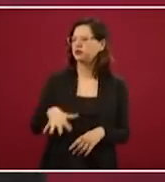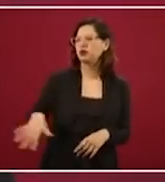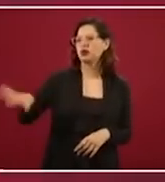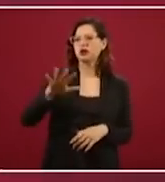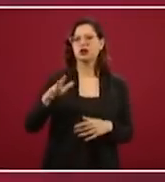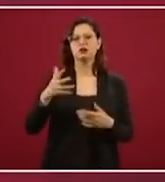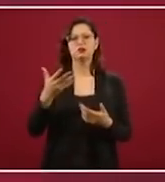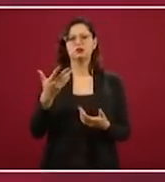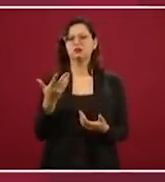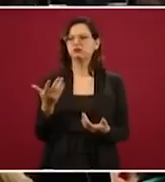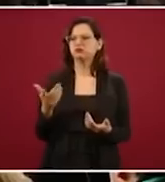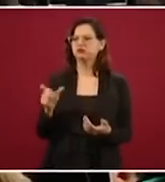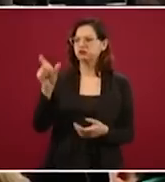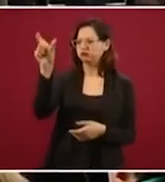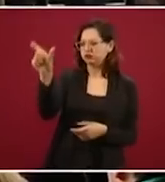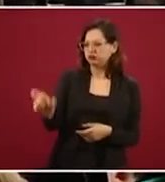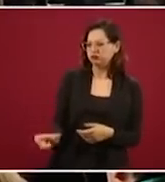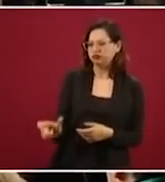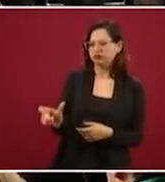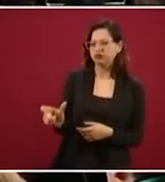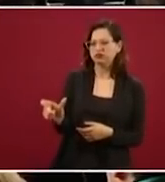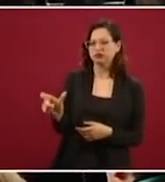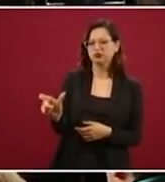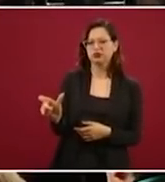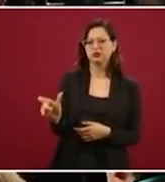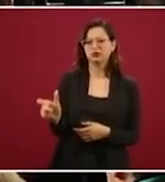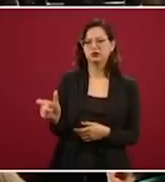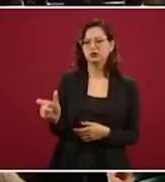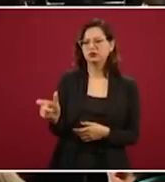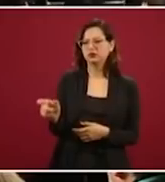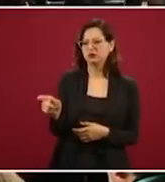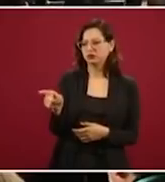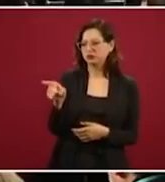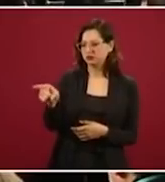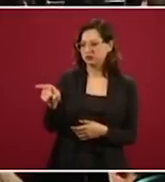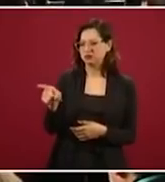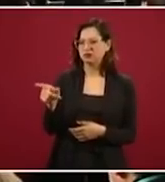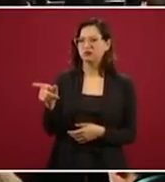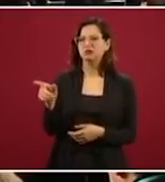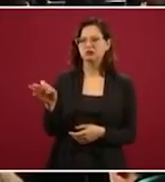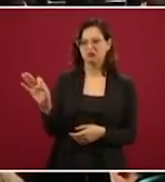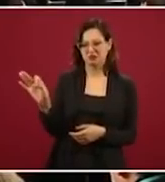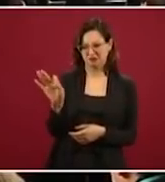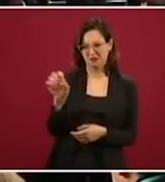visto como un delincuente en potencia,